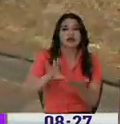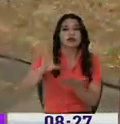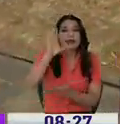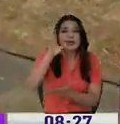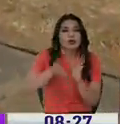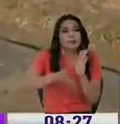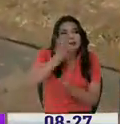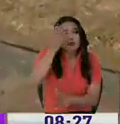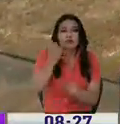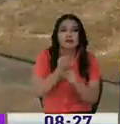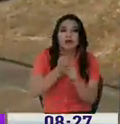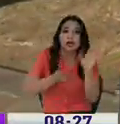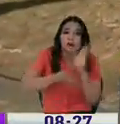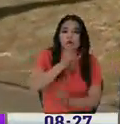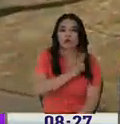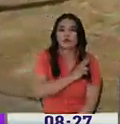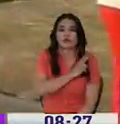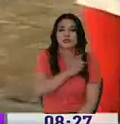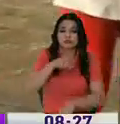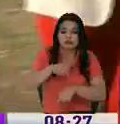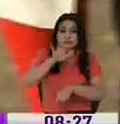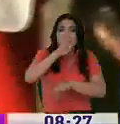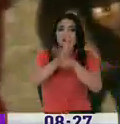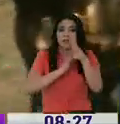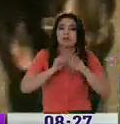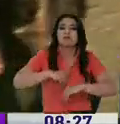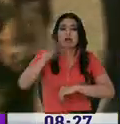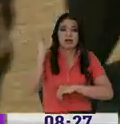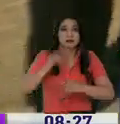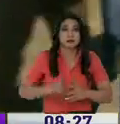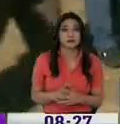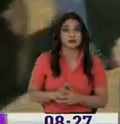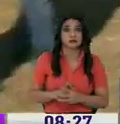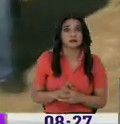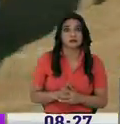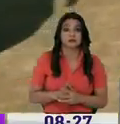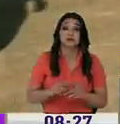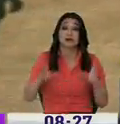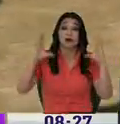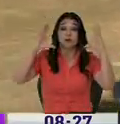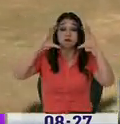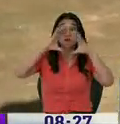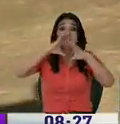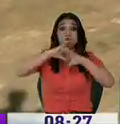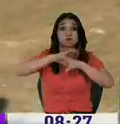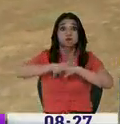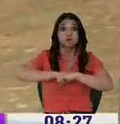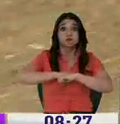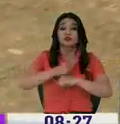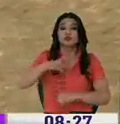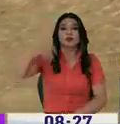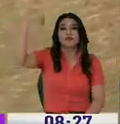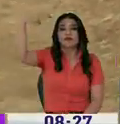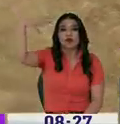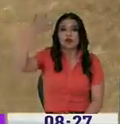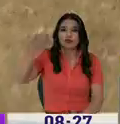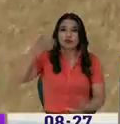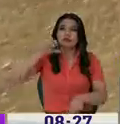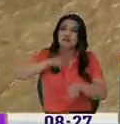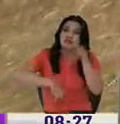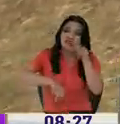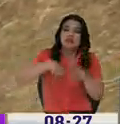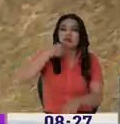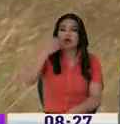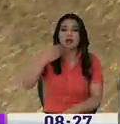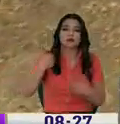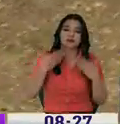trabajos en la mañana a las cinco y media entonces pero están por lo que está oscuro no tenemos los focos se quemarían entonces